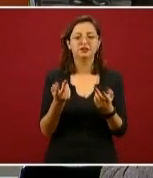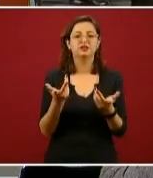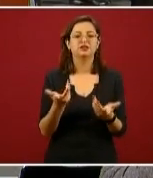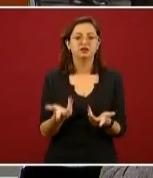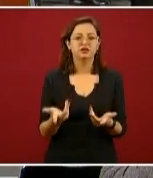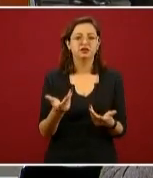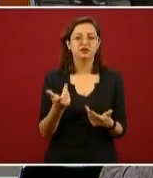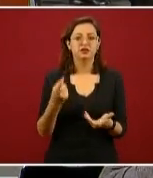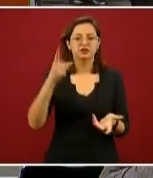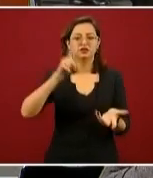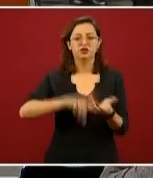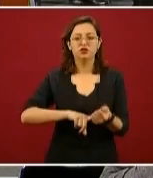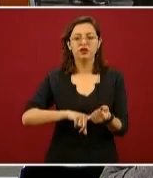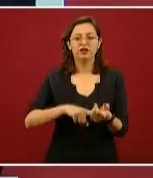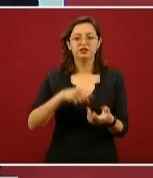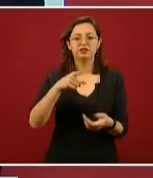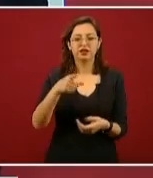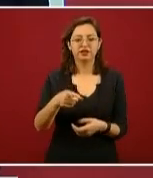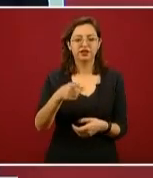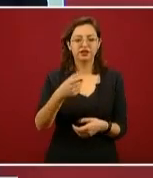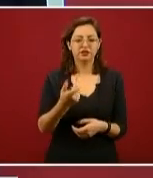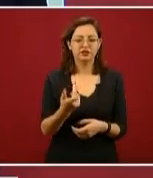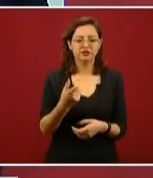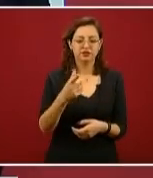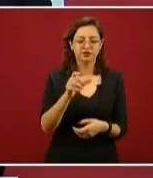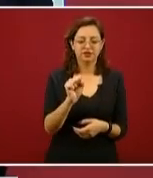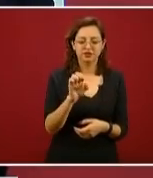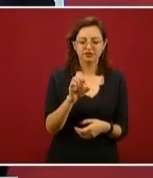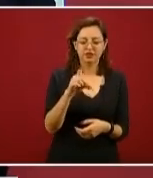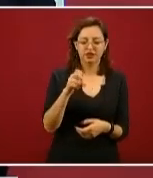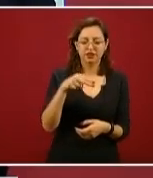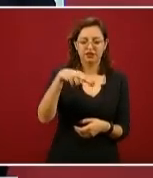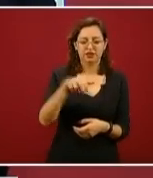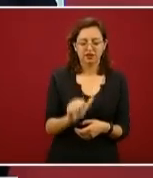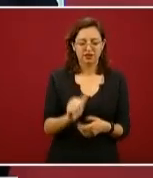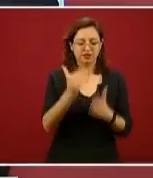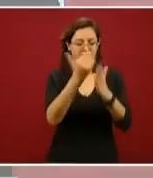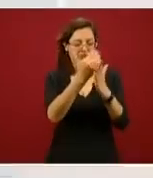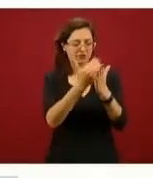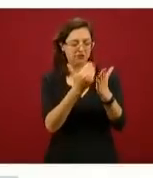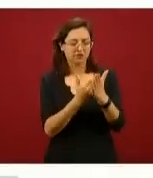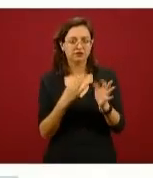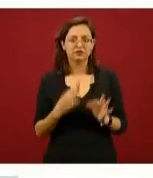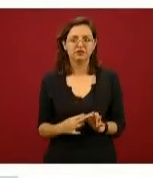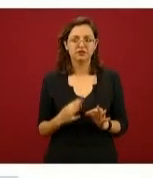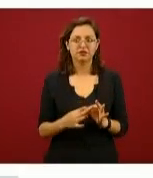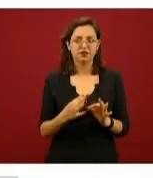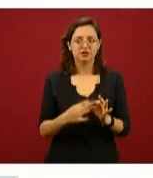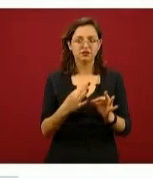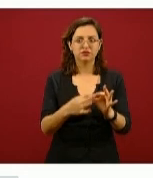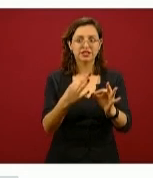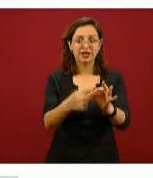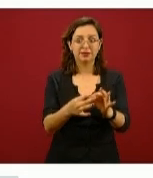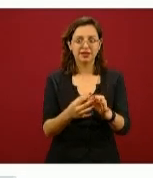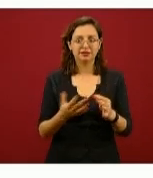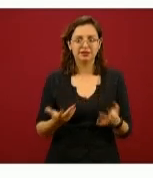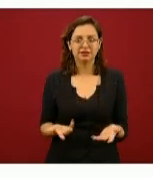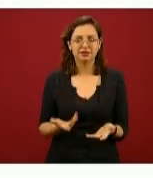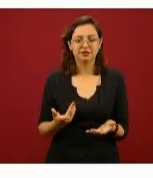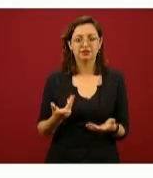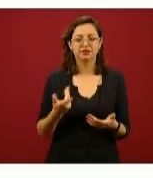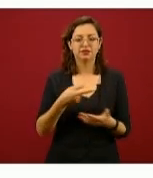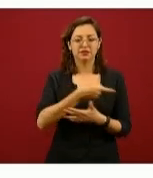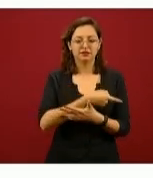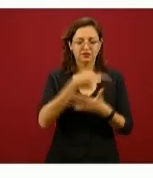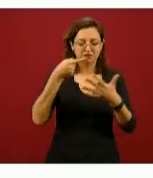la Secretaría de la Defensa para hacer operativa la infraestructura. A pesar de que tenemos una